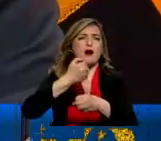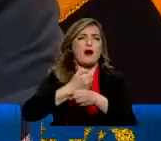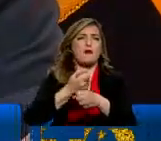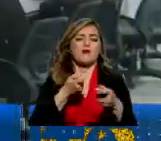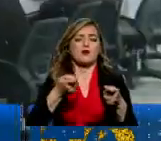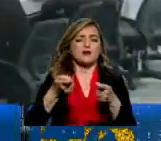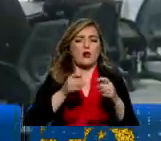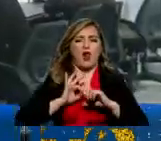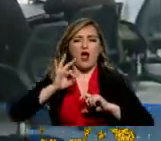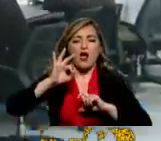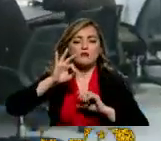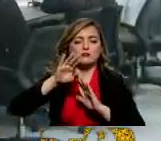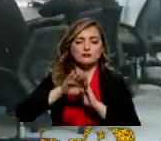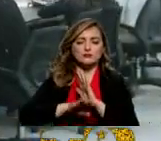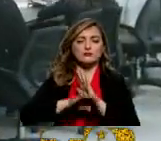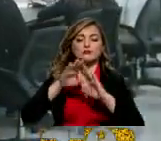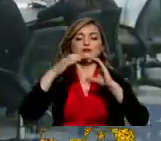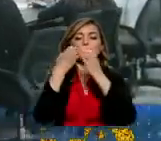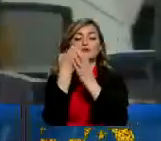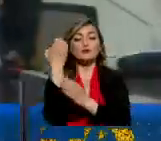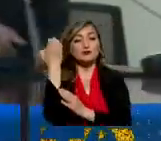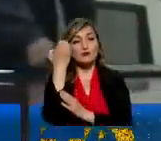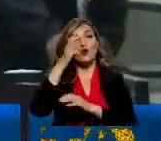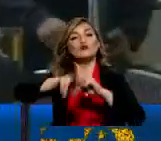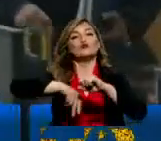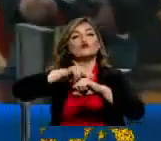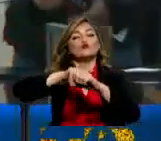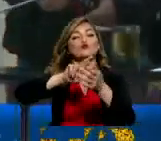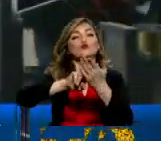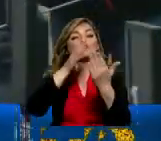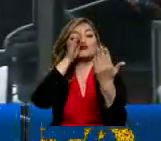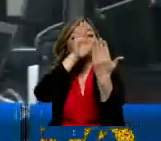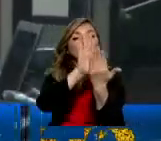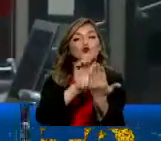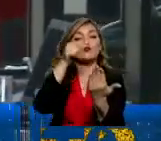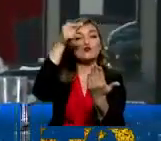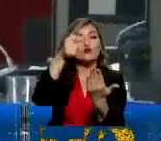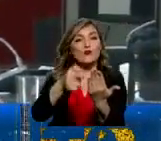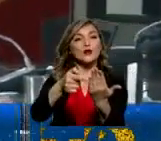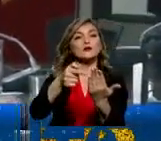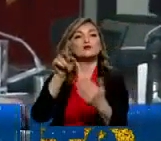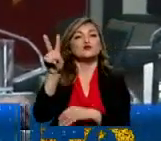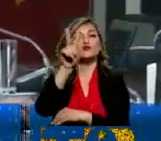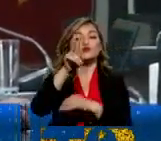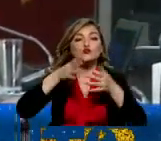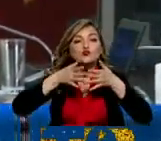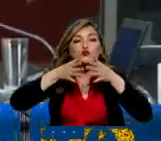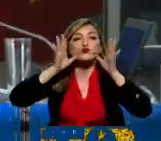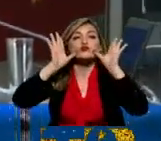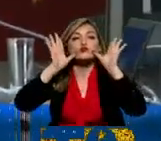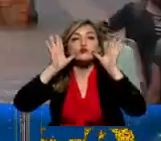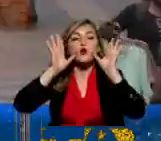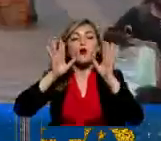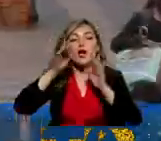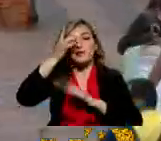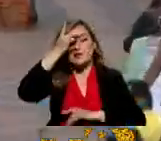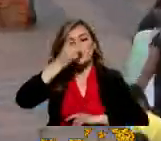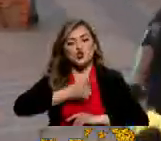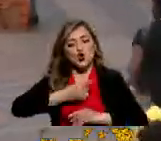efectos de la crisis. El COE Nacional se reunirá de forma presencial el próximo martes 22 de diciembre para adoptar